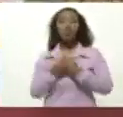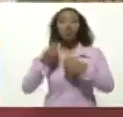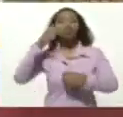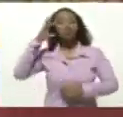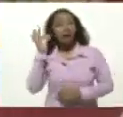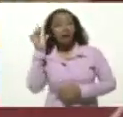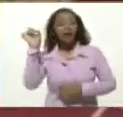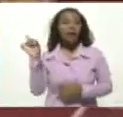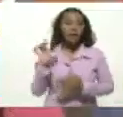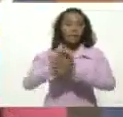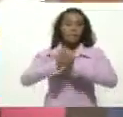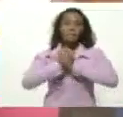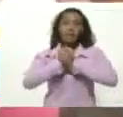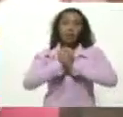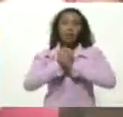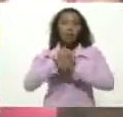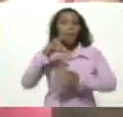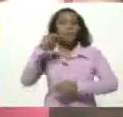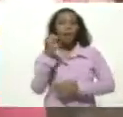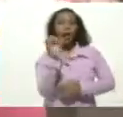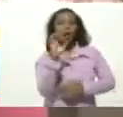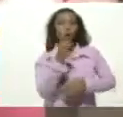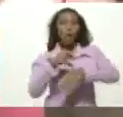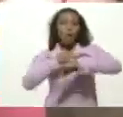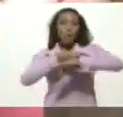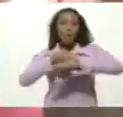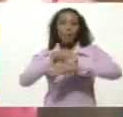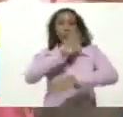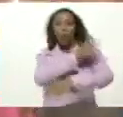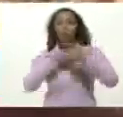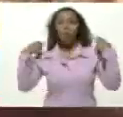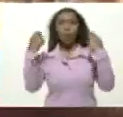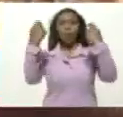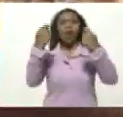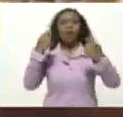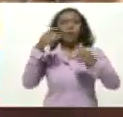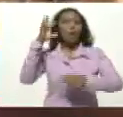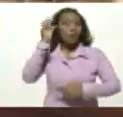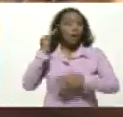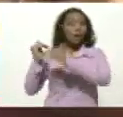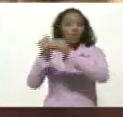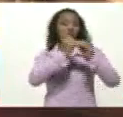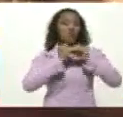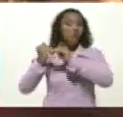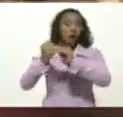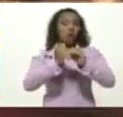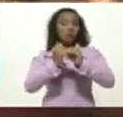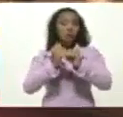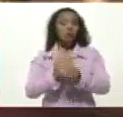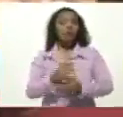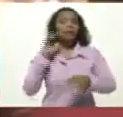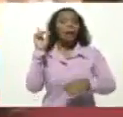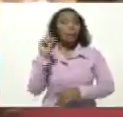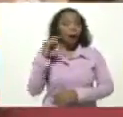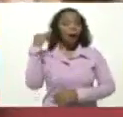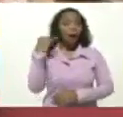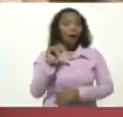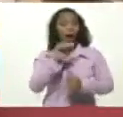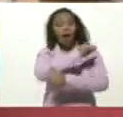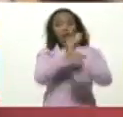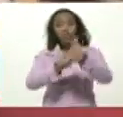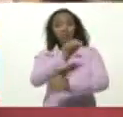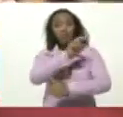amiga, camarada, Margot Godoy, ministra para el Poder Popular de la Mujer e Igualdad del Género. Y también nos acompaña el